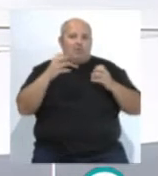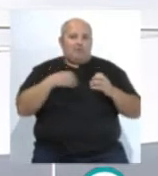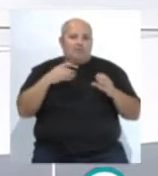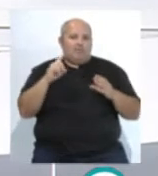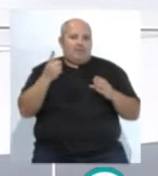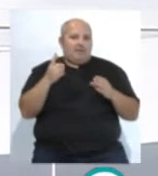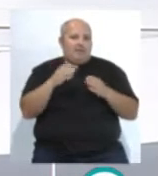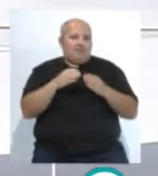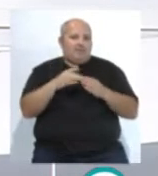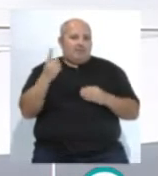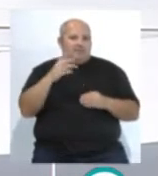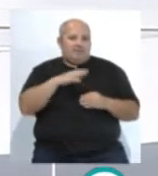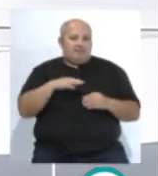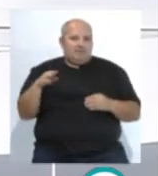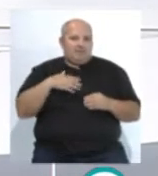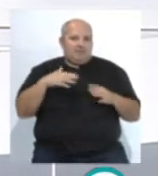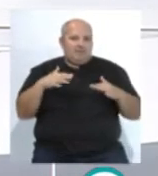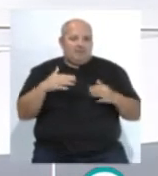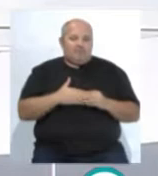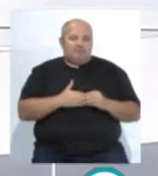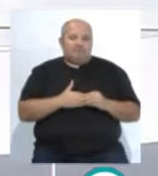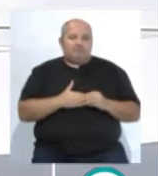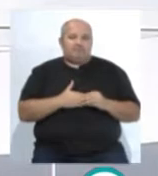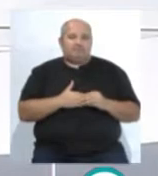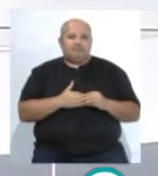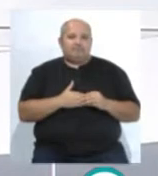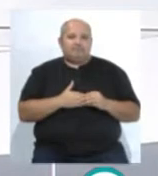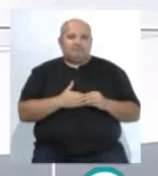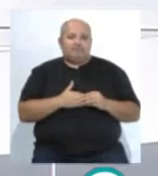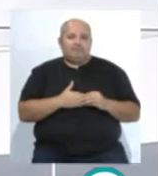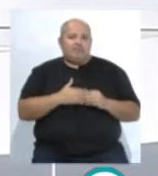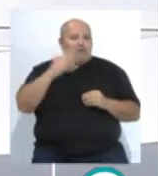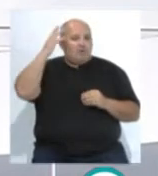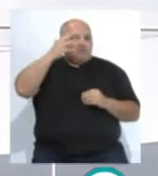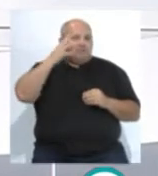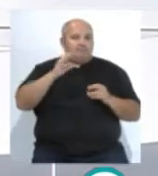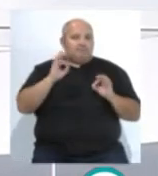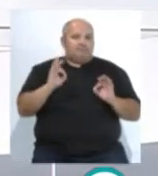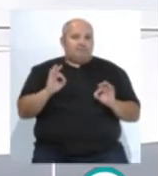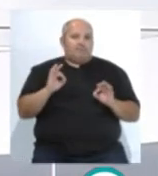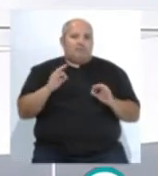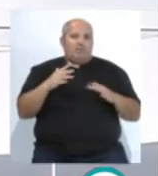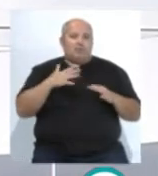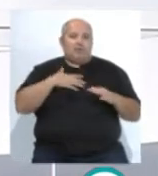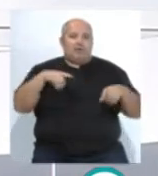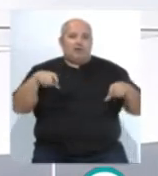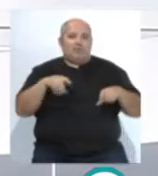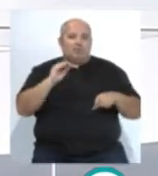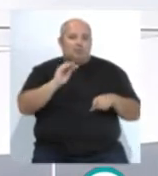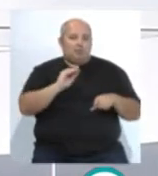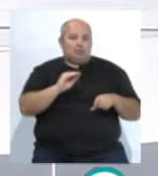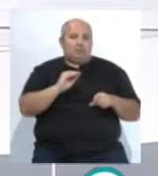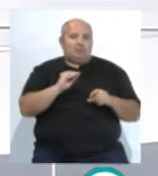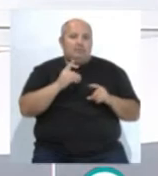equipo de primera división del fútbol español. Los Osasuna jugaba en su campo,